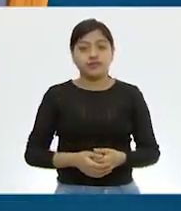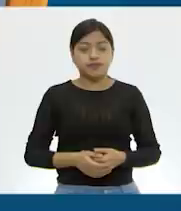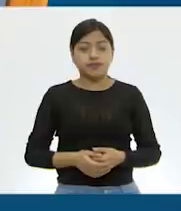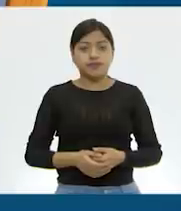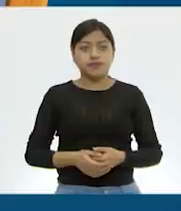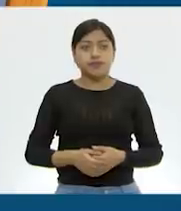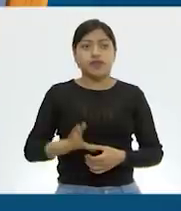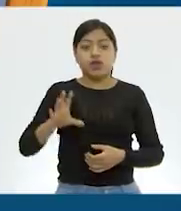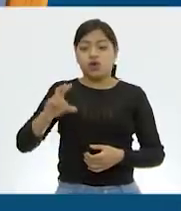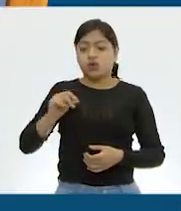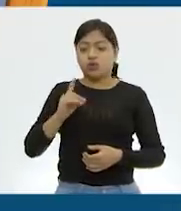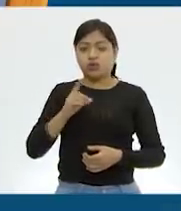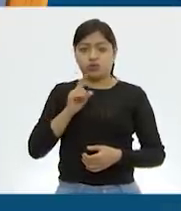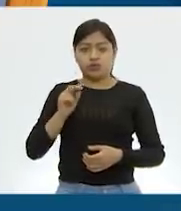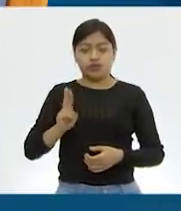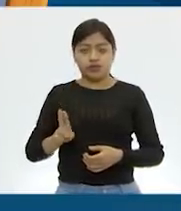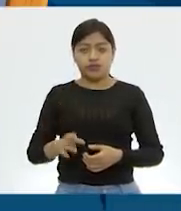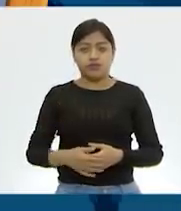el kudzu,